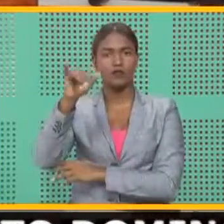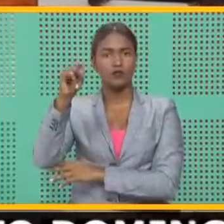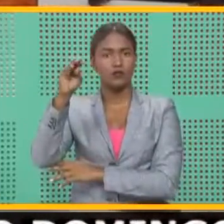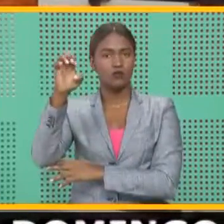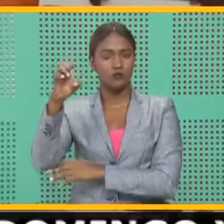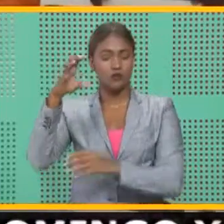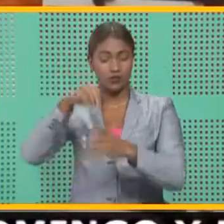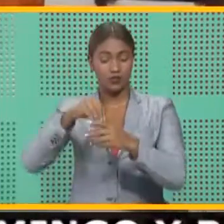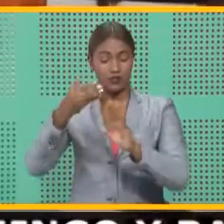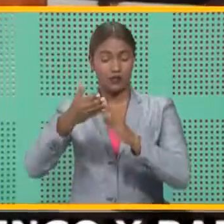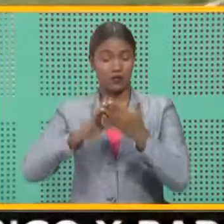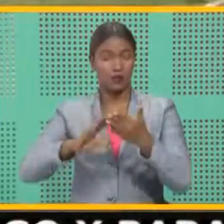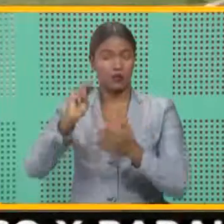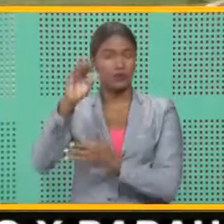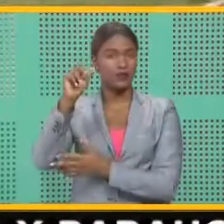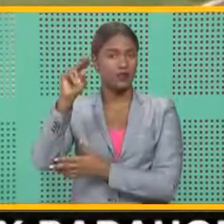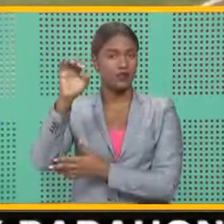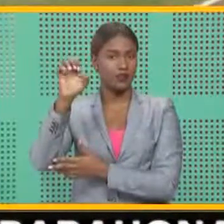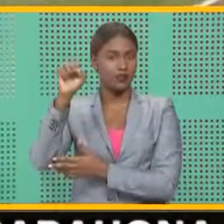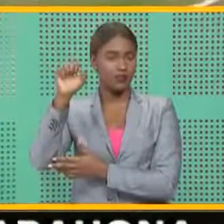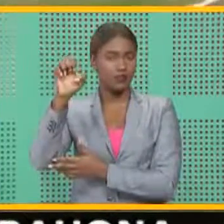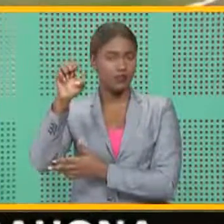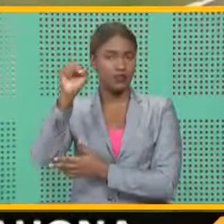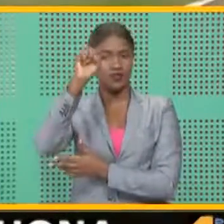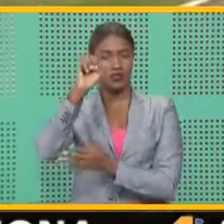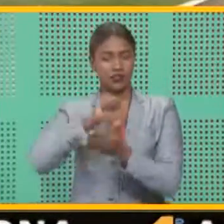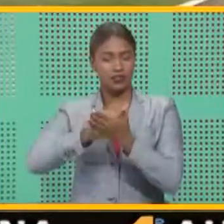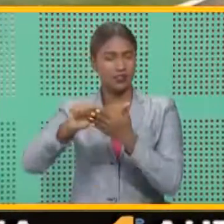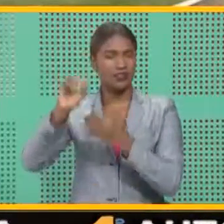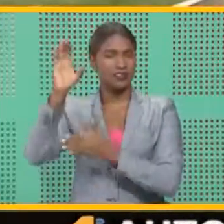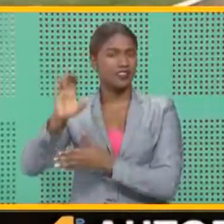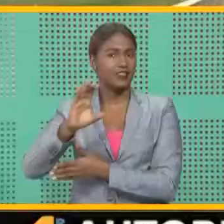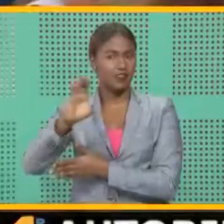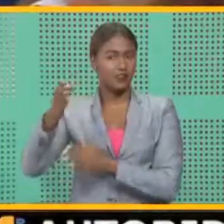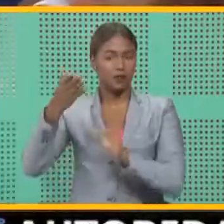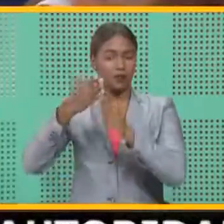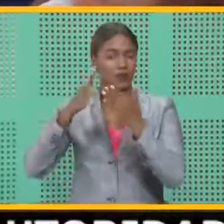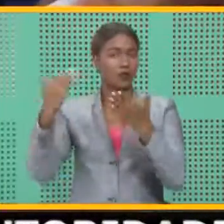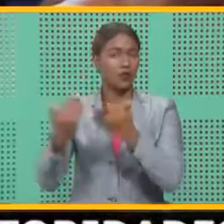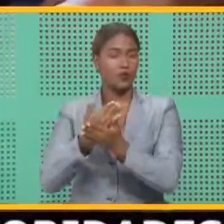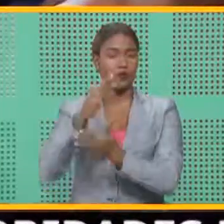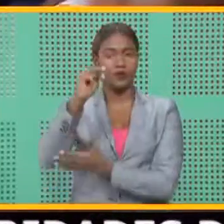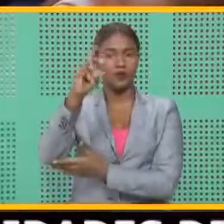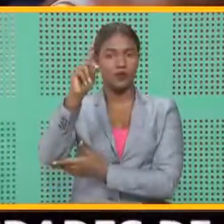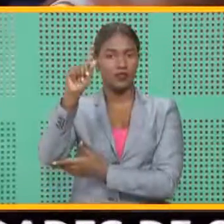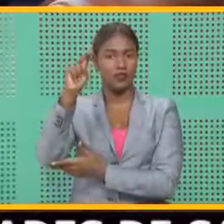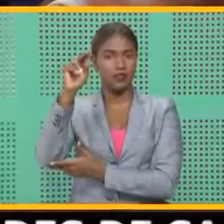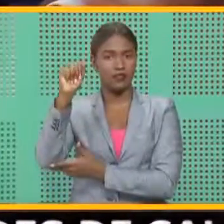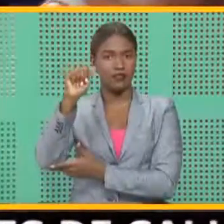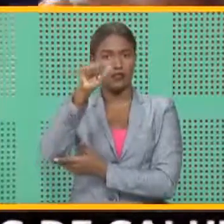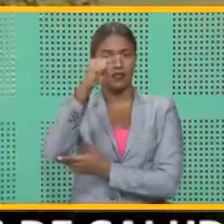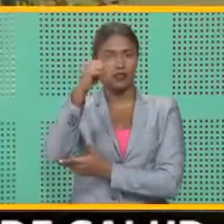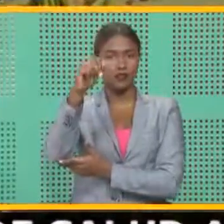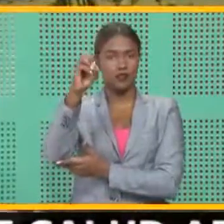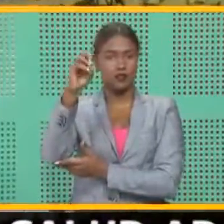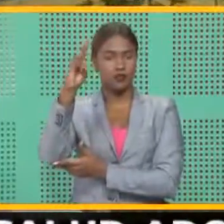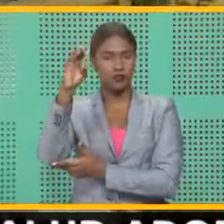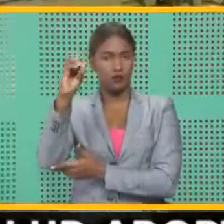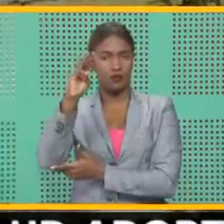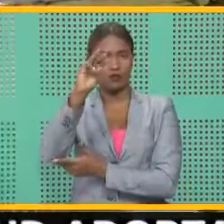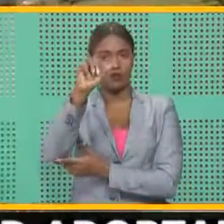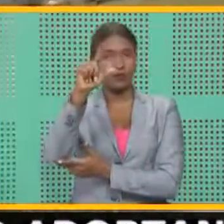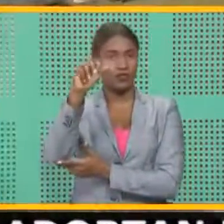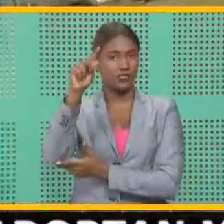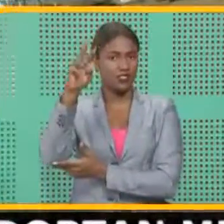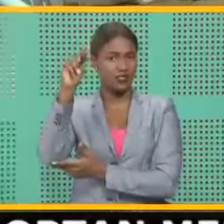del Pueblo, Los Mañeses, Santo Cristo, Los Cocos, Pueblo Nuevo, La Madama, Los Algarrobos, Antigua Las